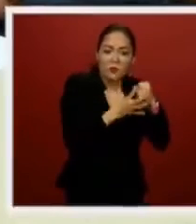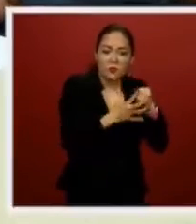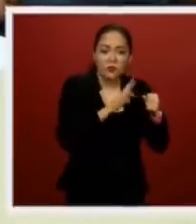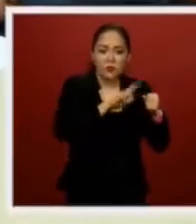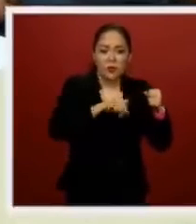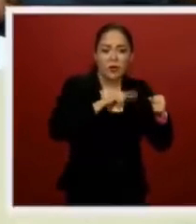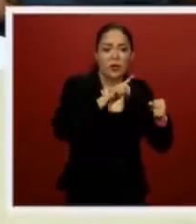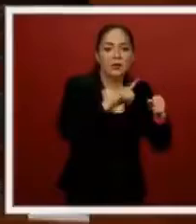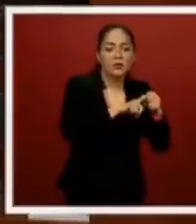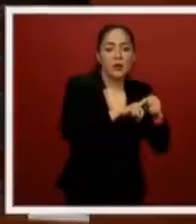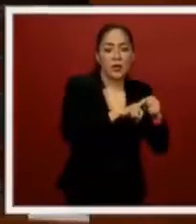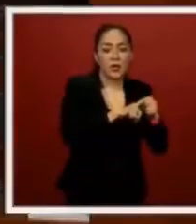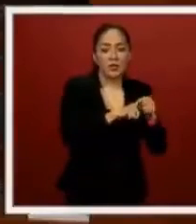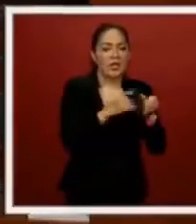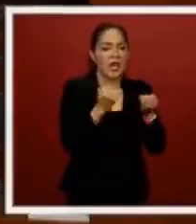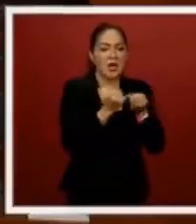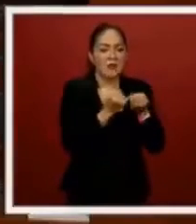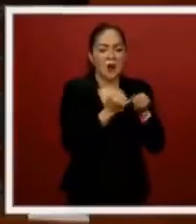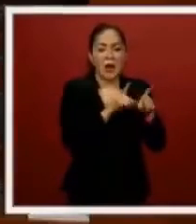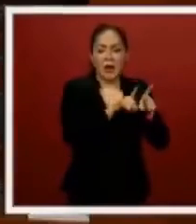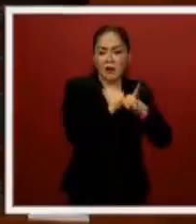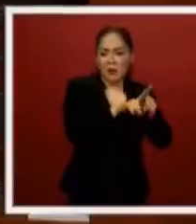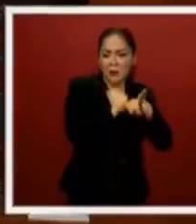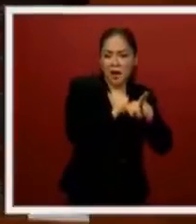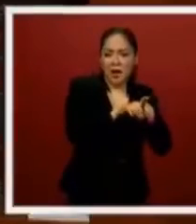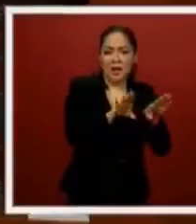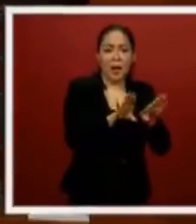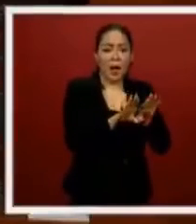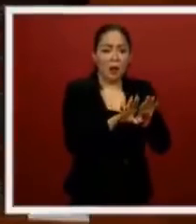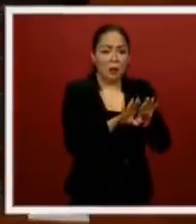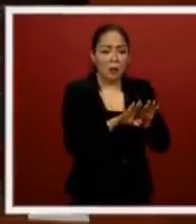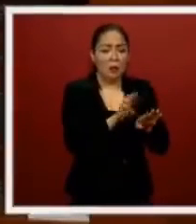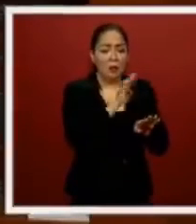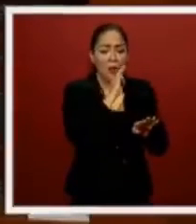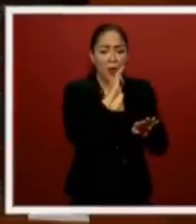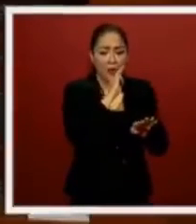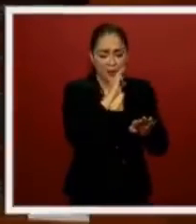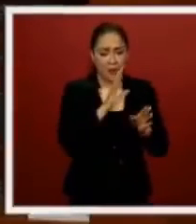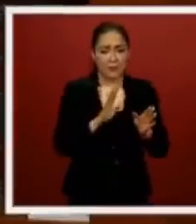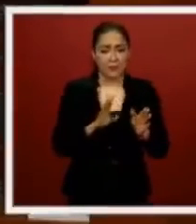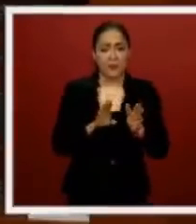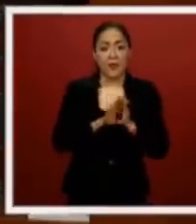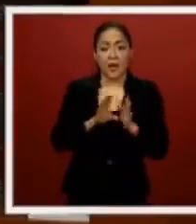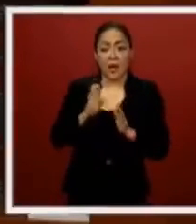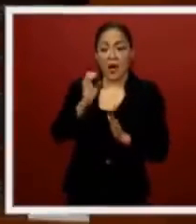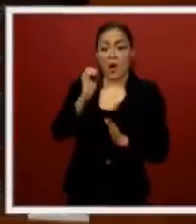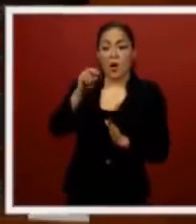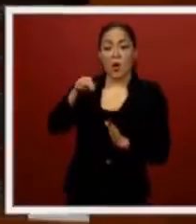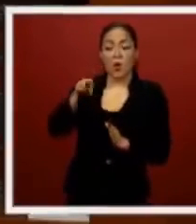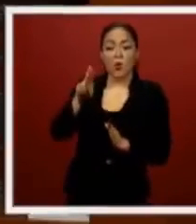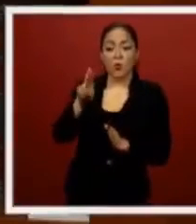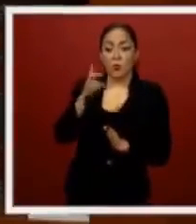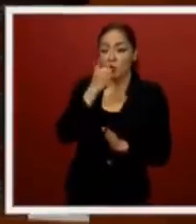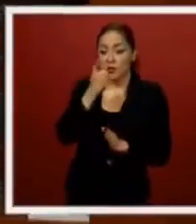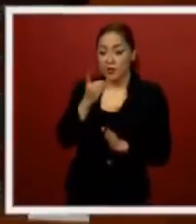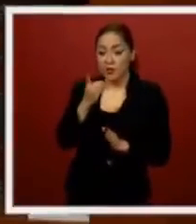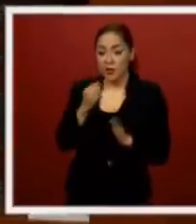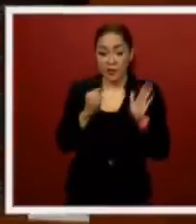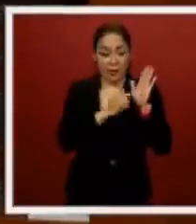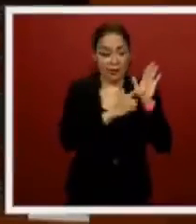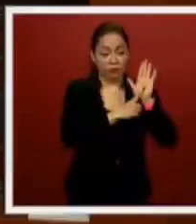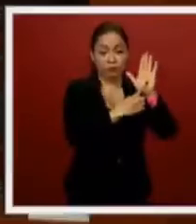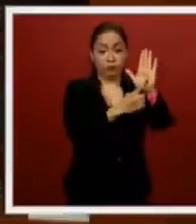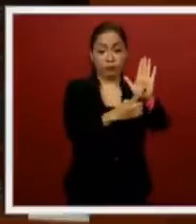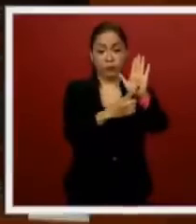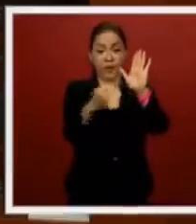madre, porque en realidad la ONU ha declarado que la Tierra es nuestra madre, está declarado en la ONU, no